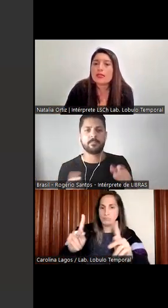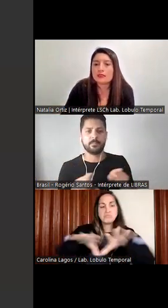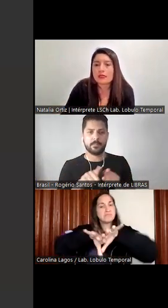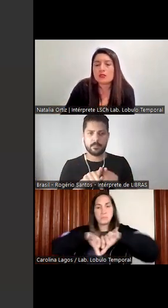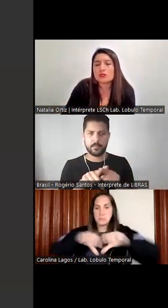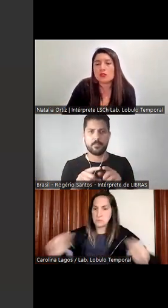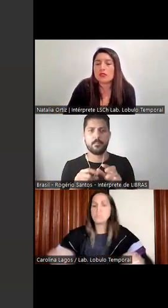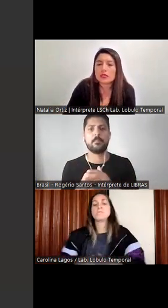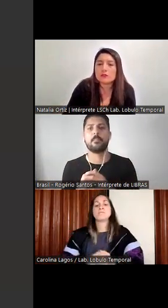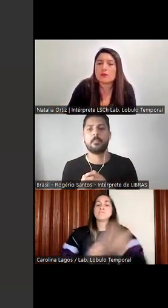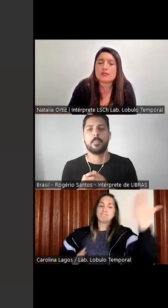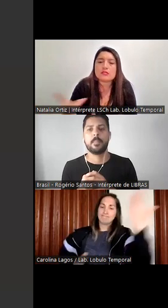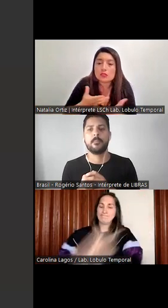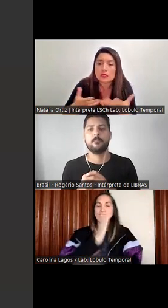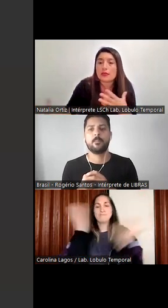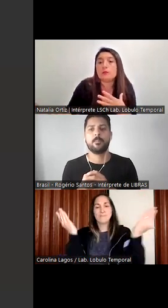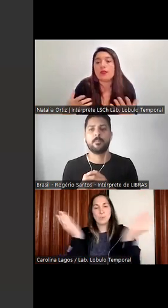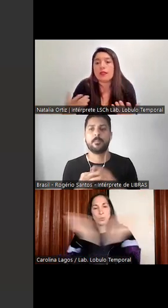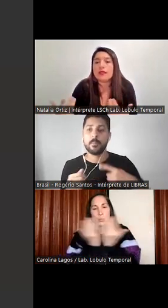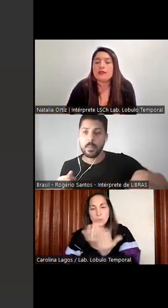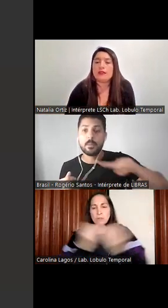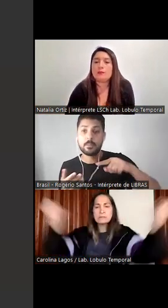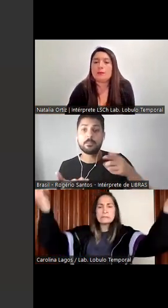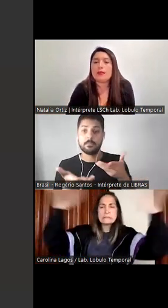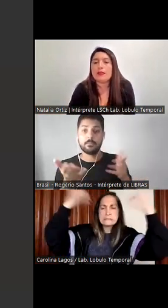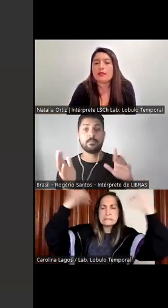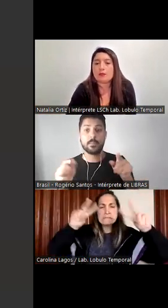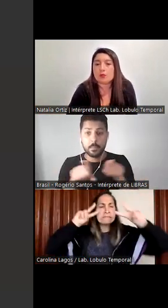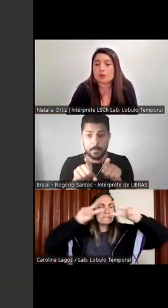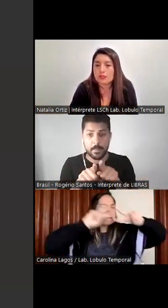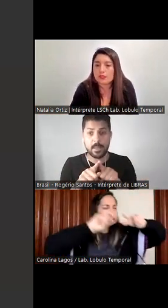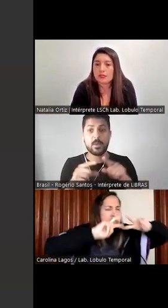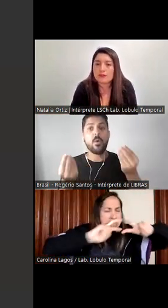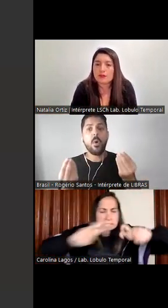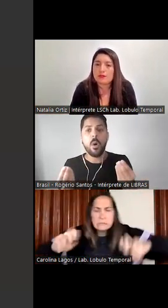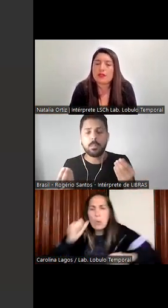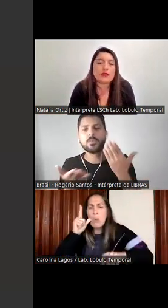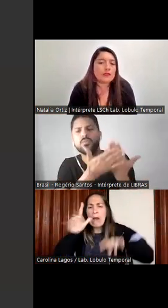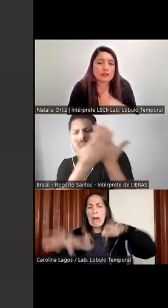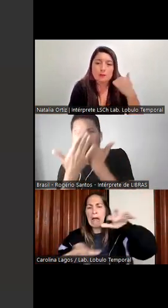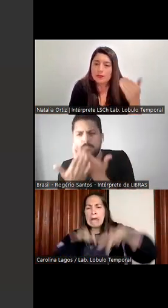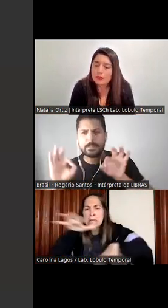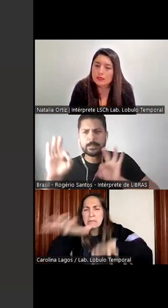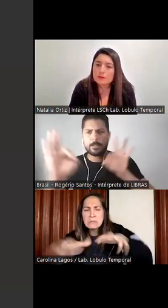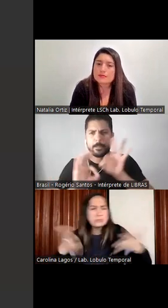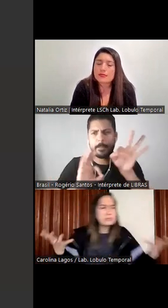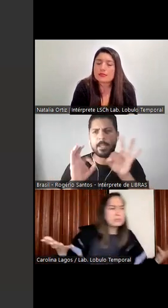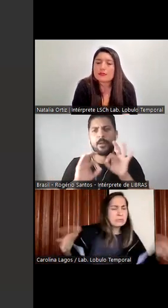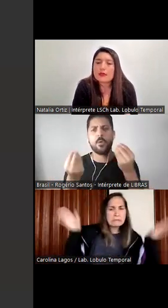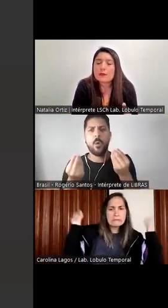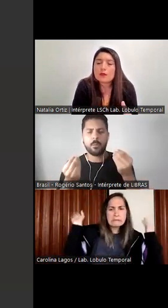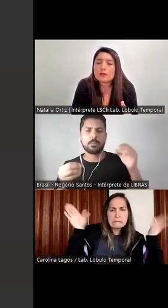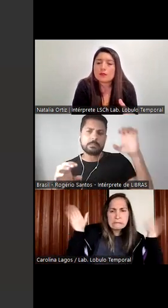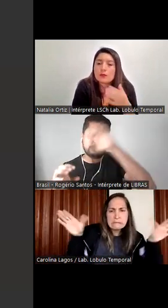Y ahí entra ahí nosotros, ok, tomamos decisiones para poder preparar y producir el video. Ya, después de pasar